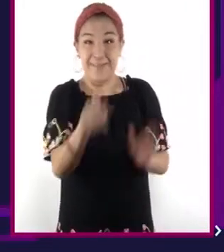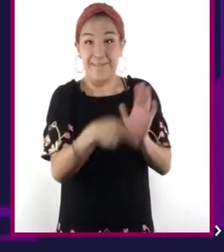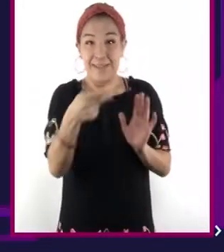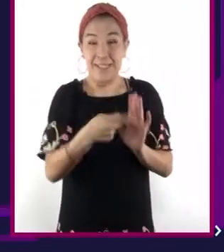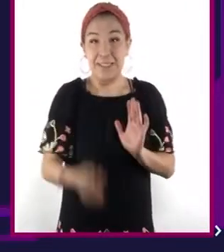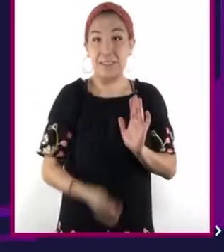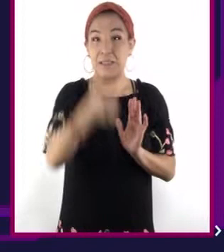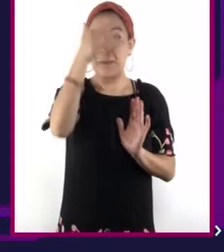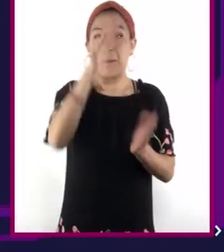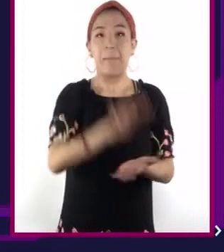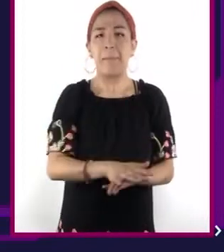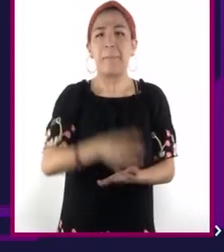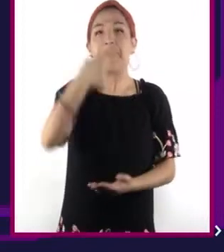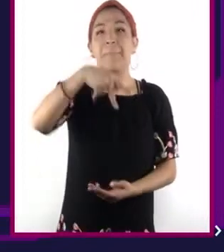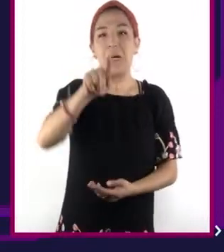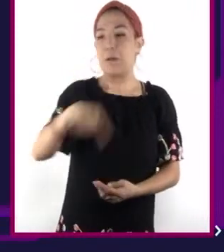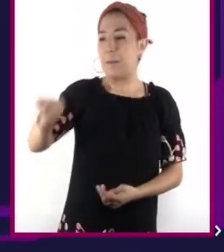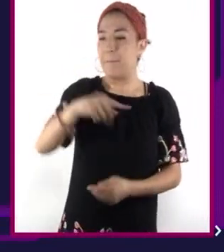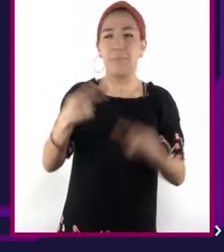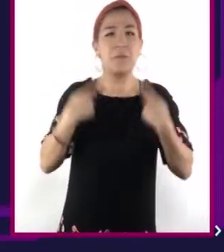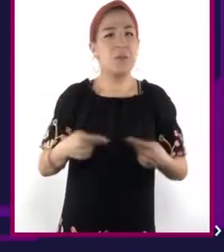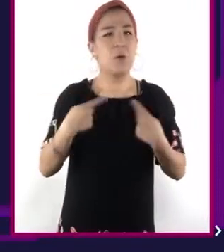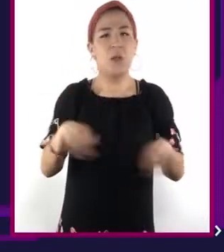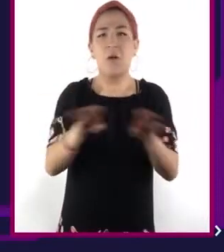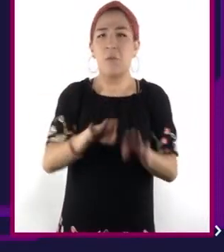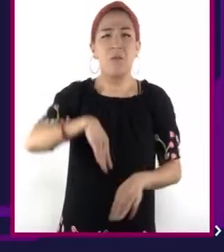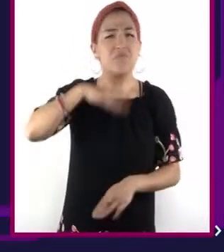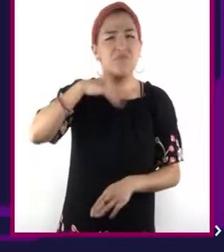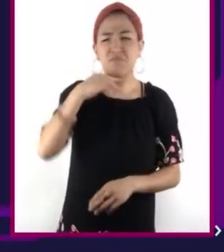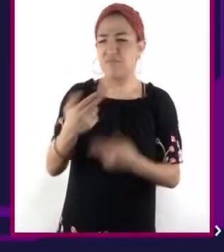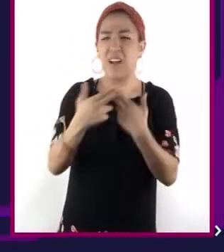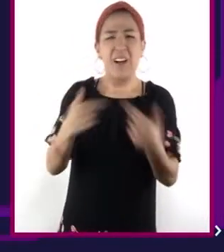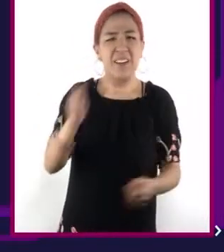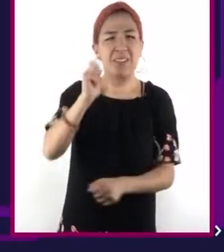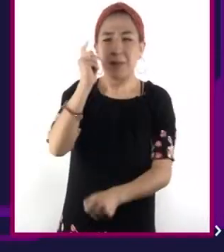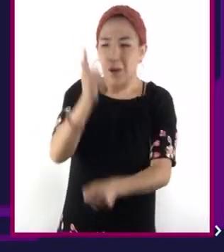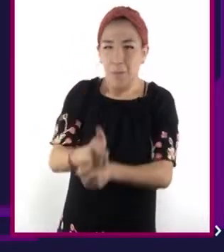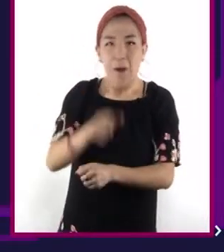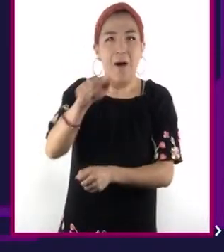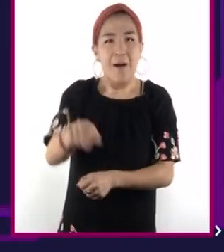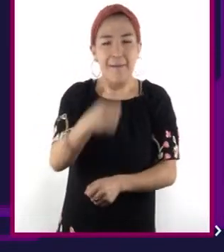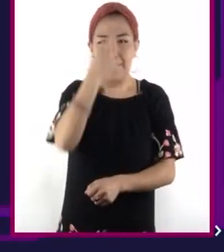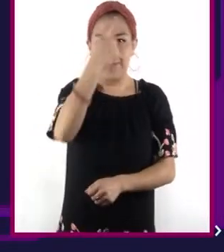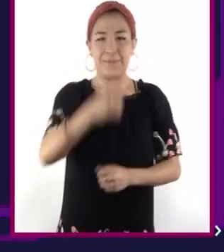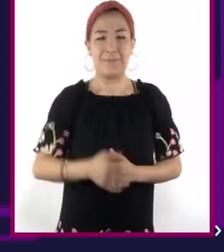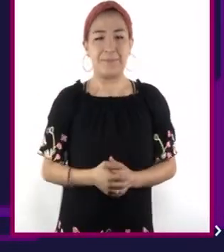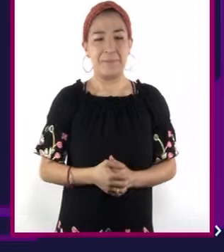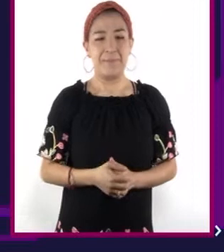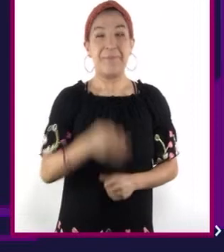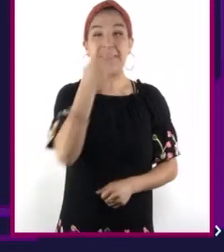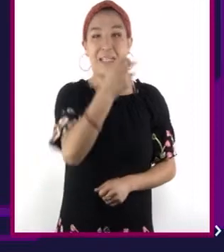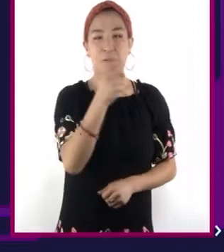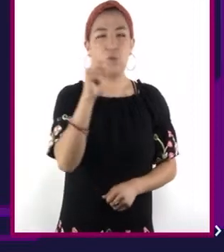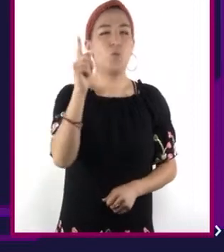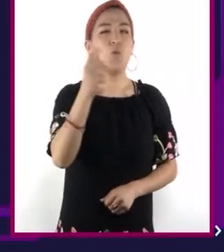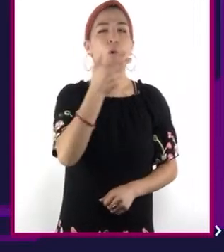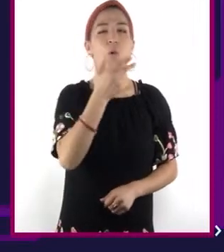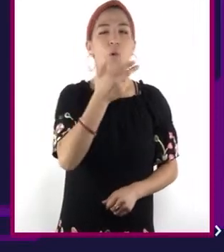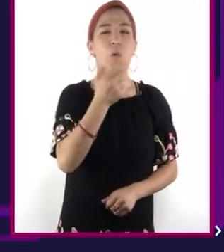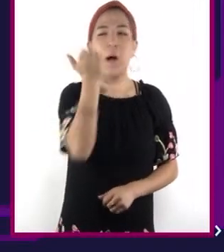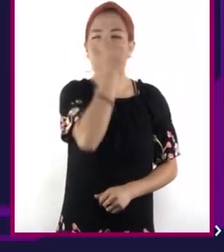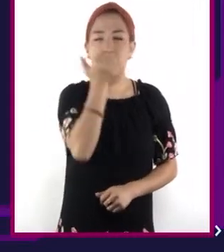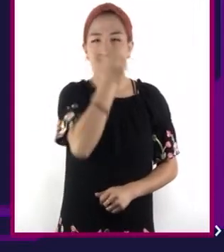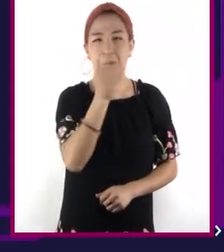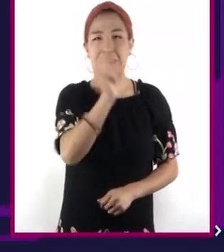nadie se dé cuenta de que son inventados? Los alumnos de Díaz y Batanero sugirieron que